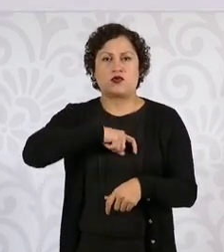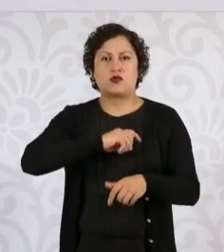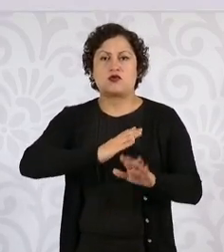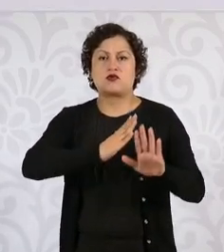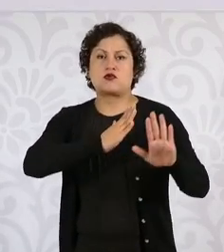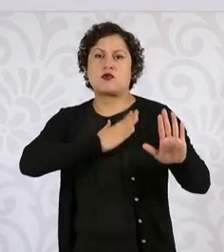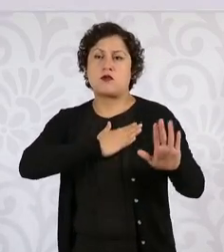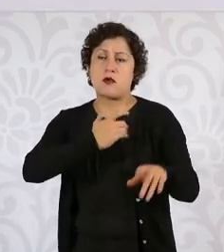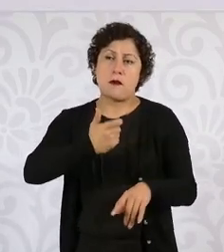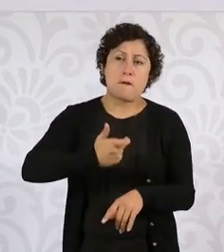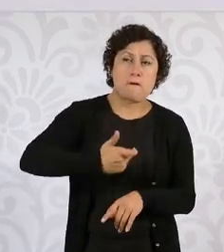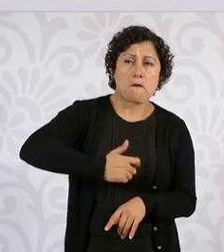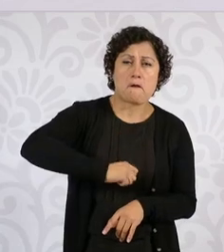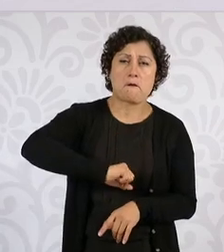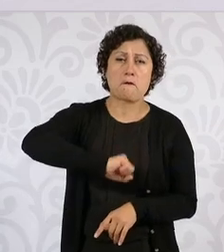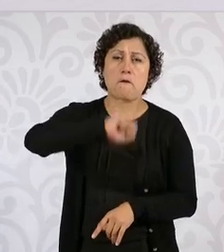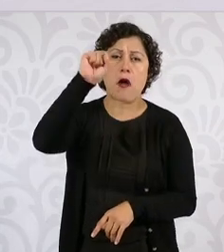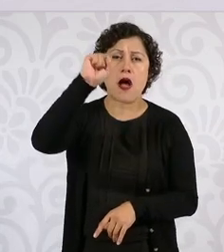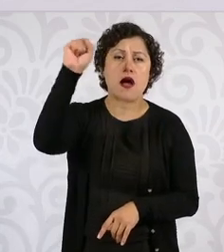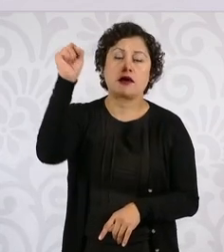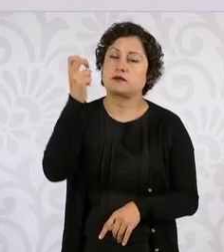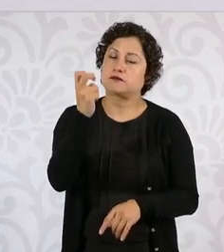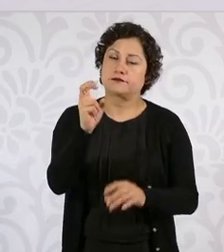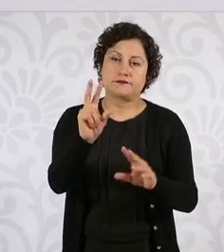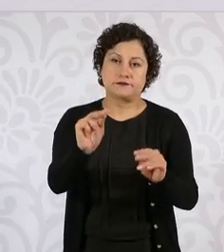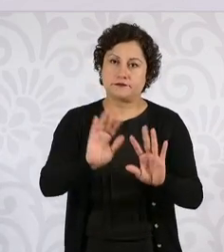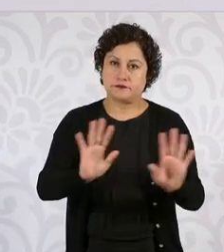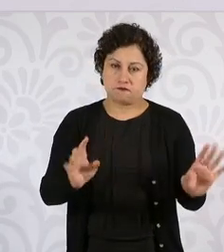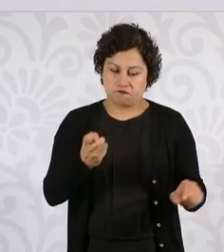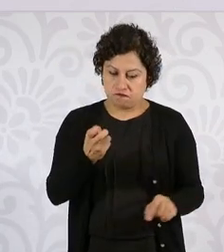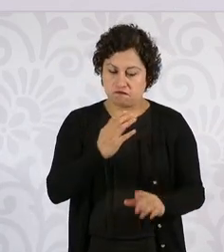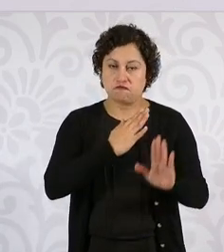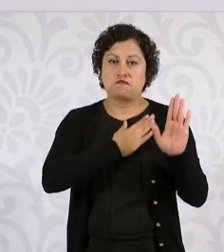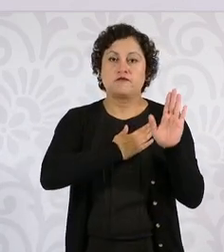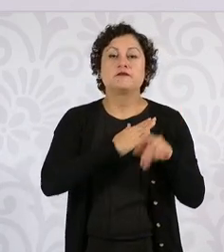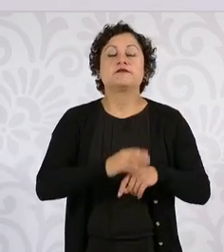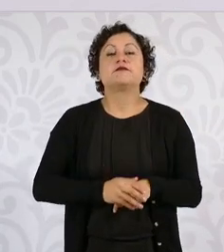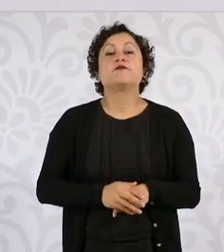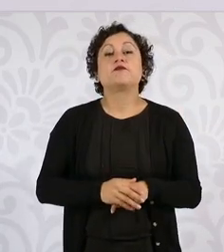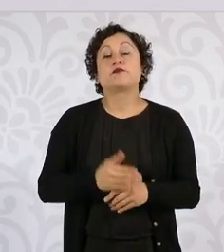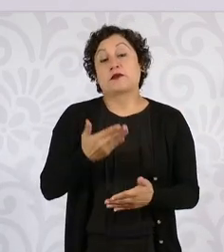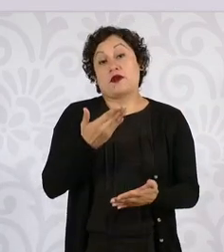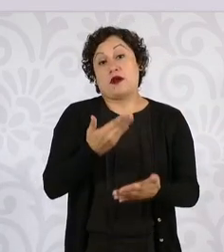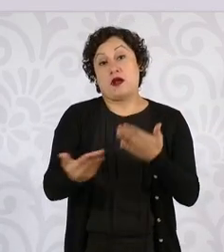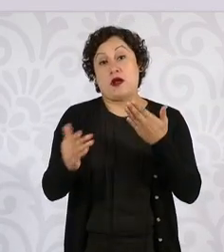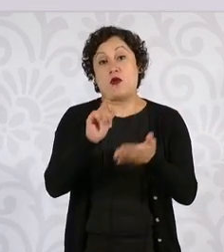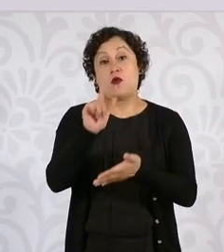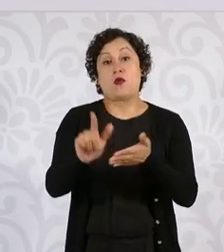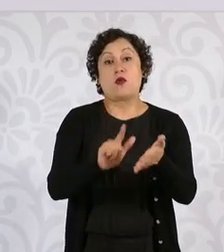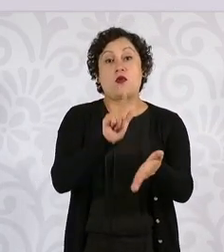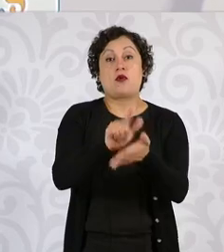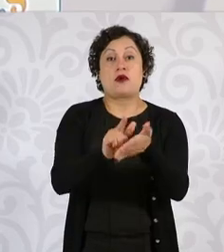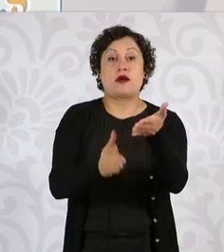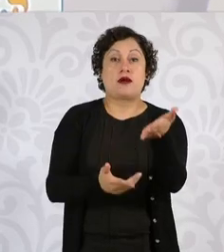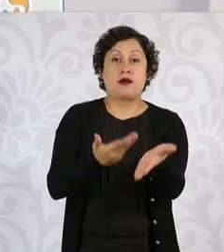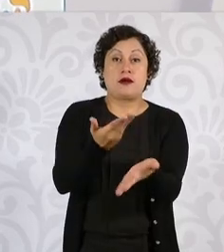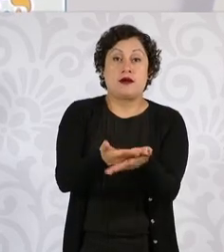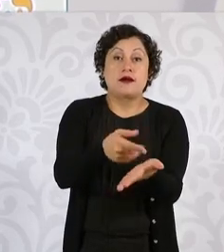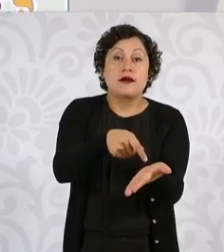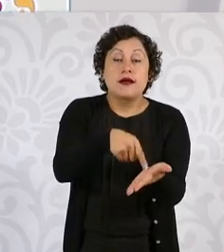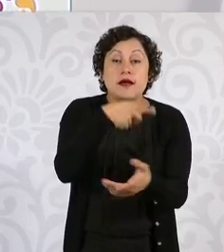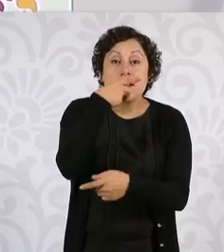ni tarifazos, ni nada de esto. Se planteó con la reforma que iba a disminuir los